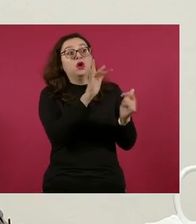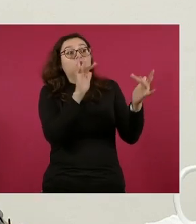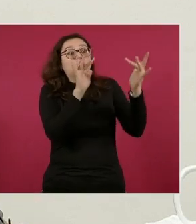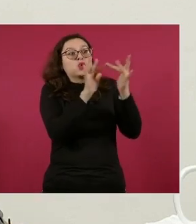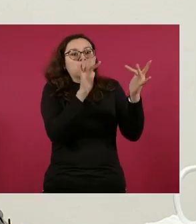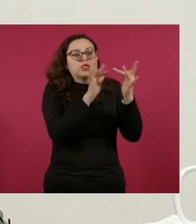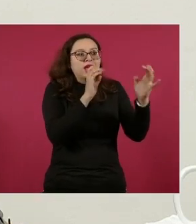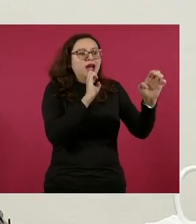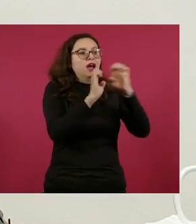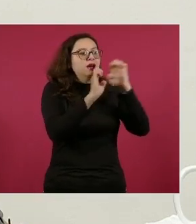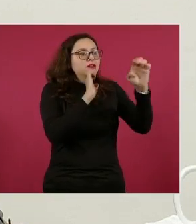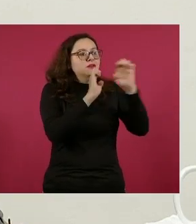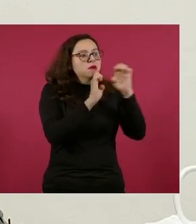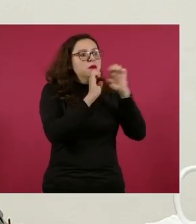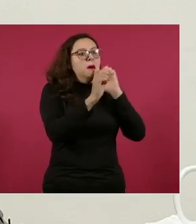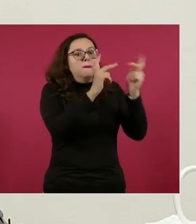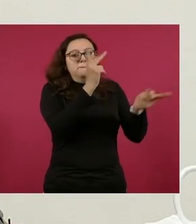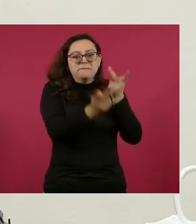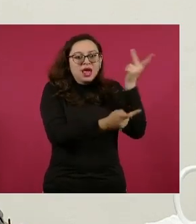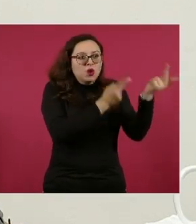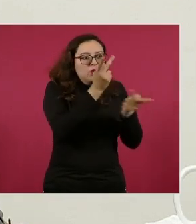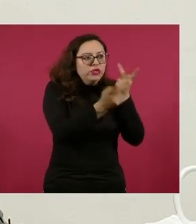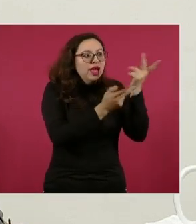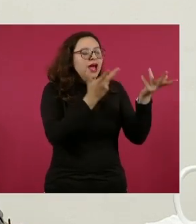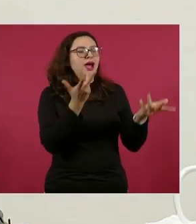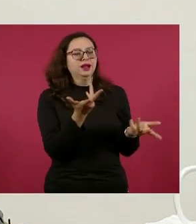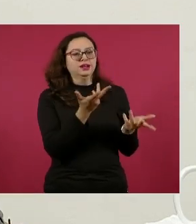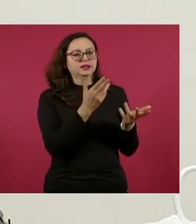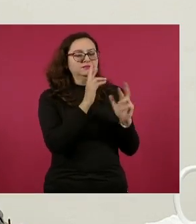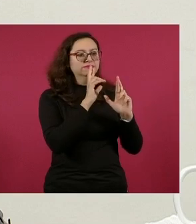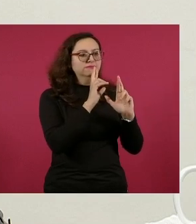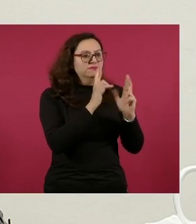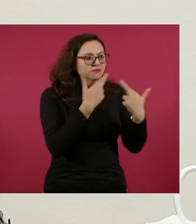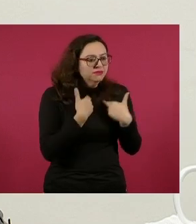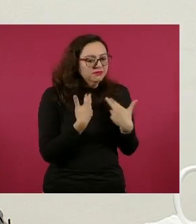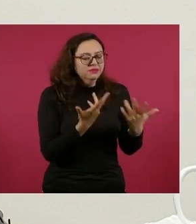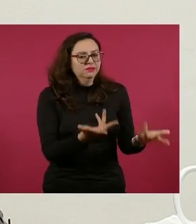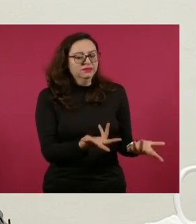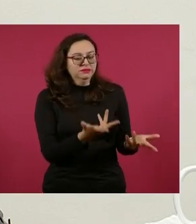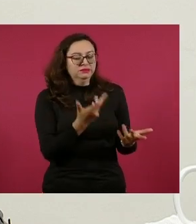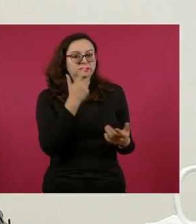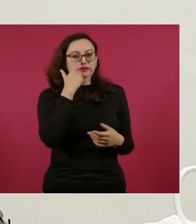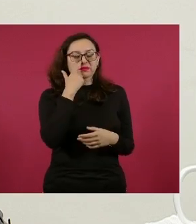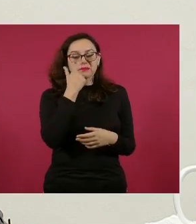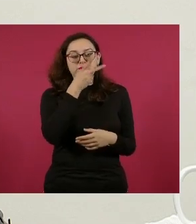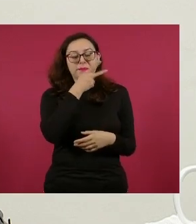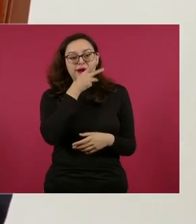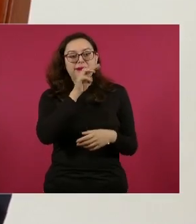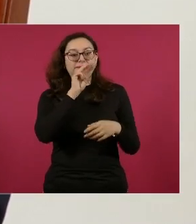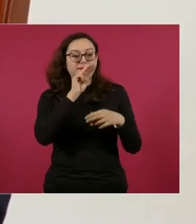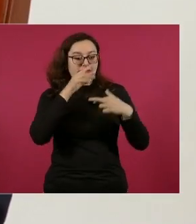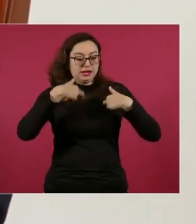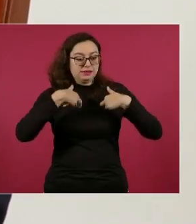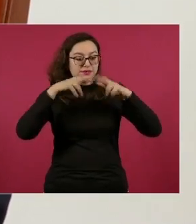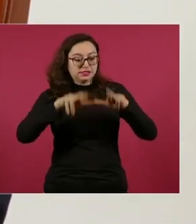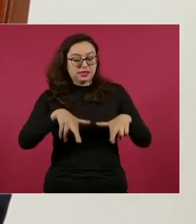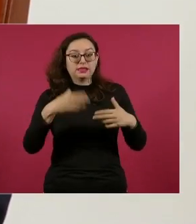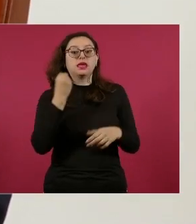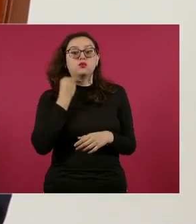tener una entrevista, que vaya los de derechos humanos, los representantes de los padres, a verlo, que están en Estados